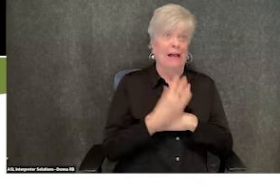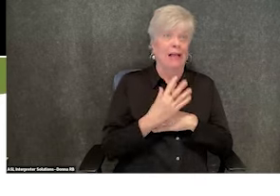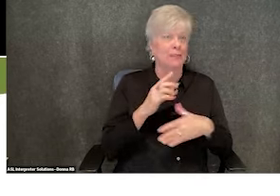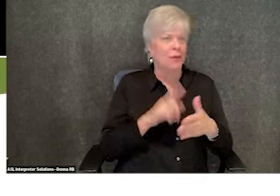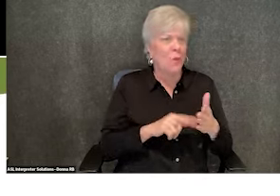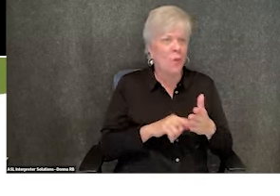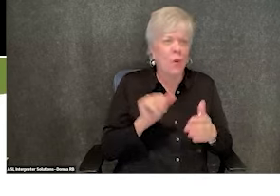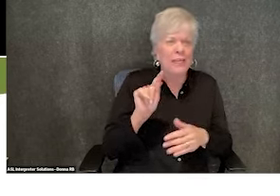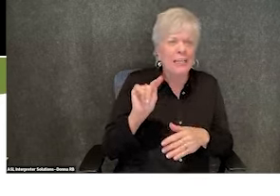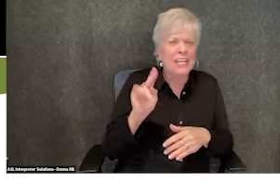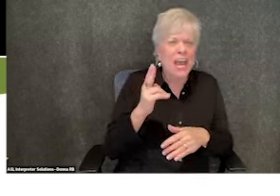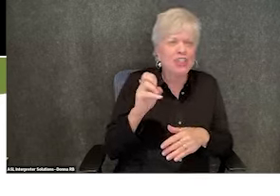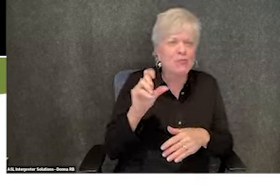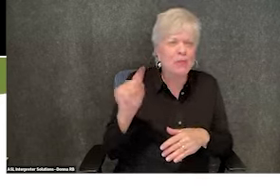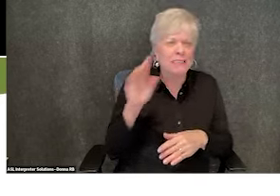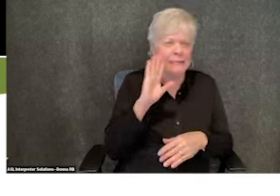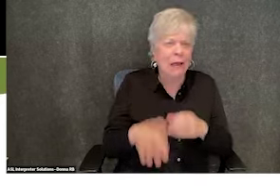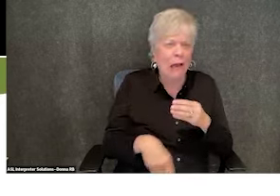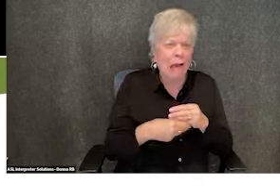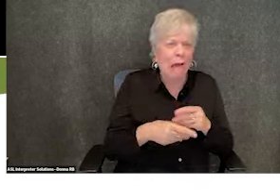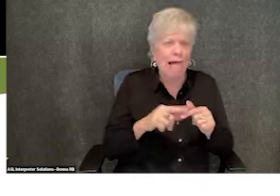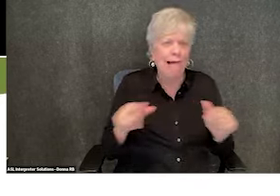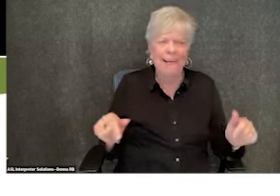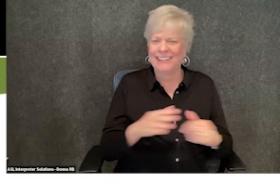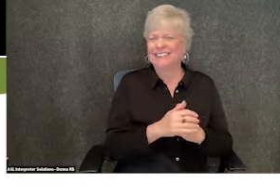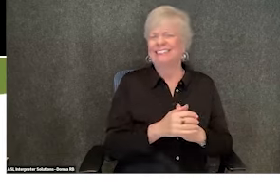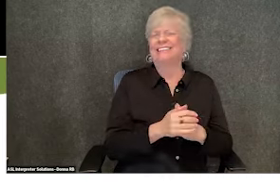muchas, o sea, me dieron muchos ejemplos,